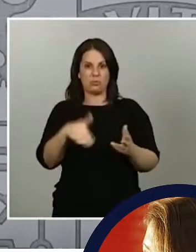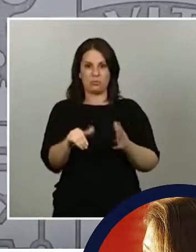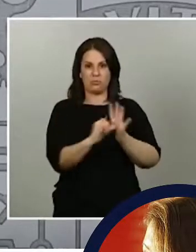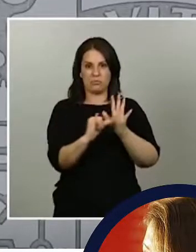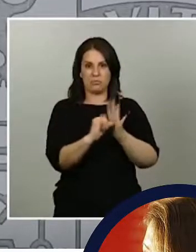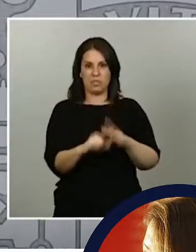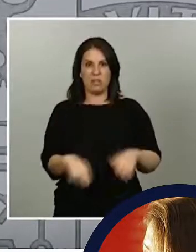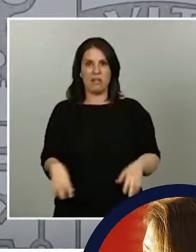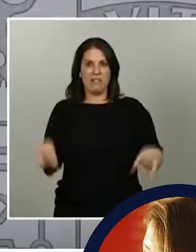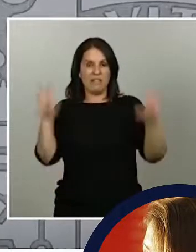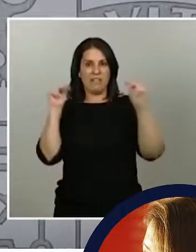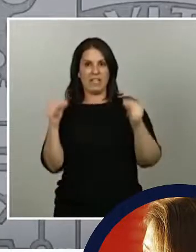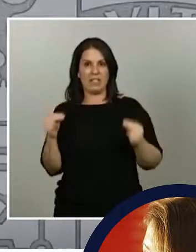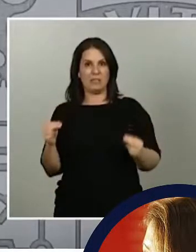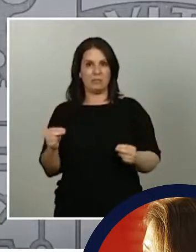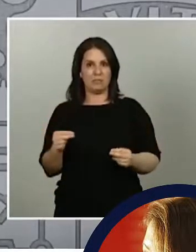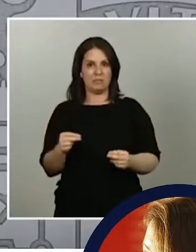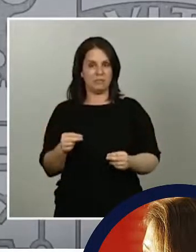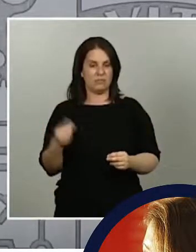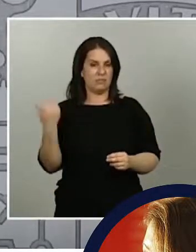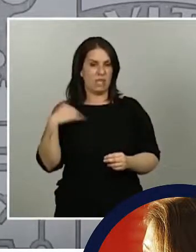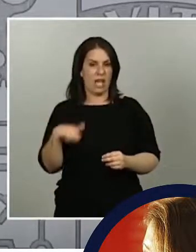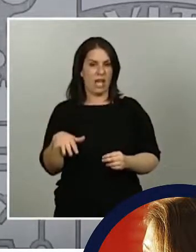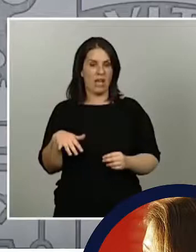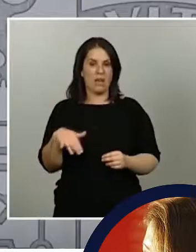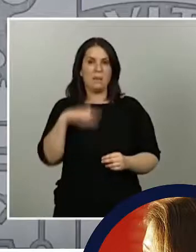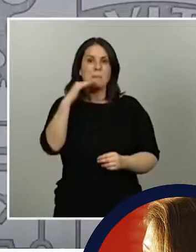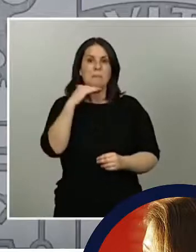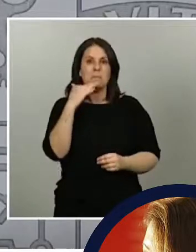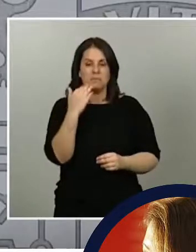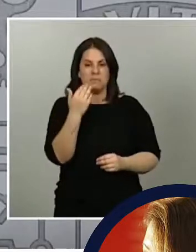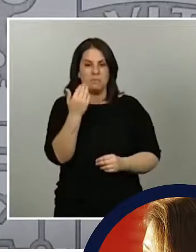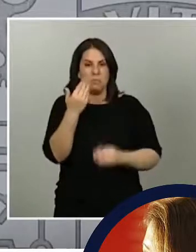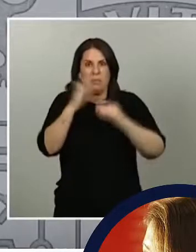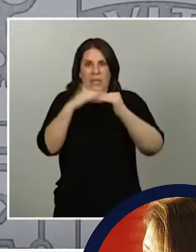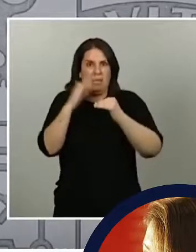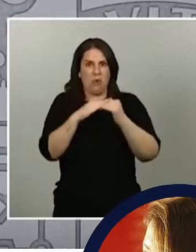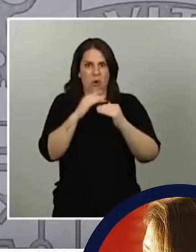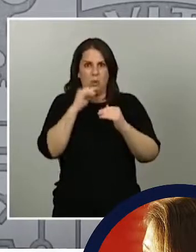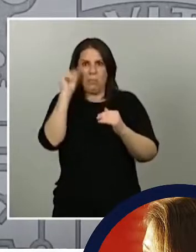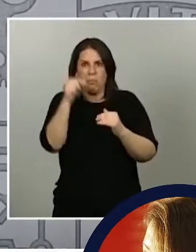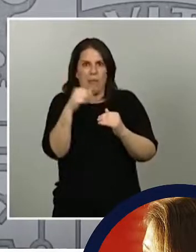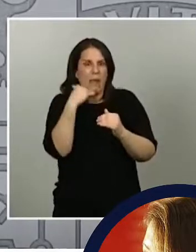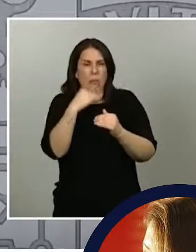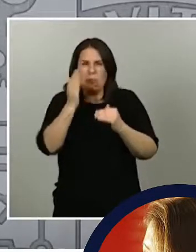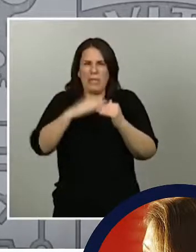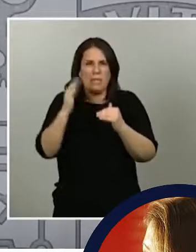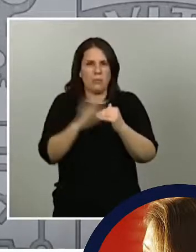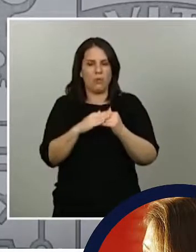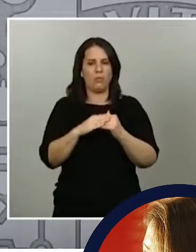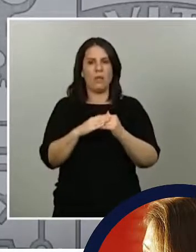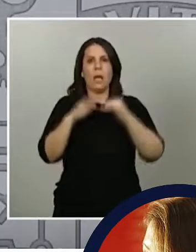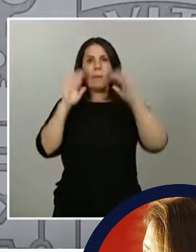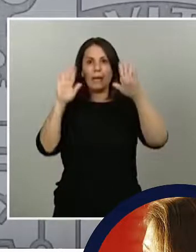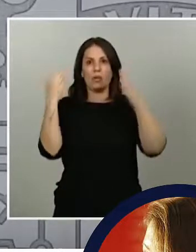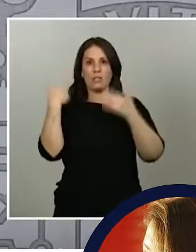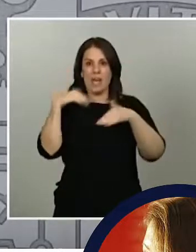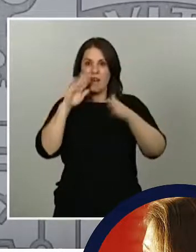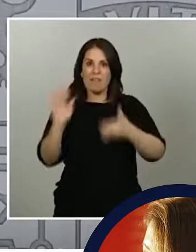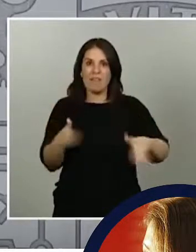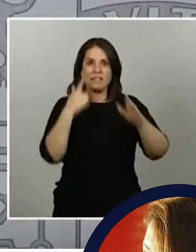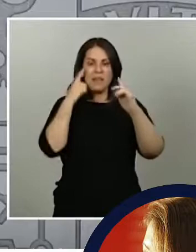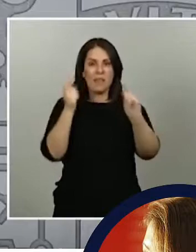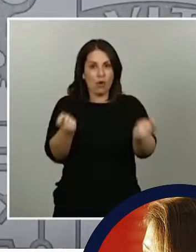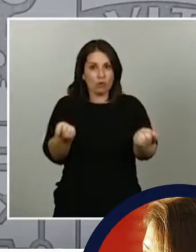noticia. Los hospitales están, por supuesto, que están recibiendo a muchos pacientes, pero no se parece absolutamente